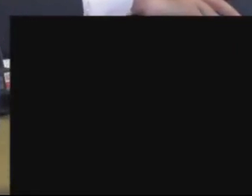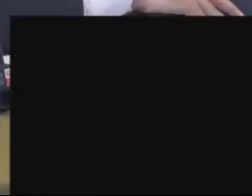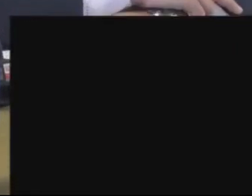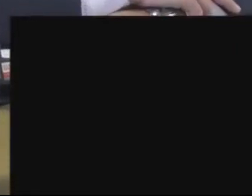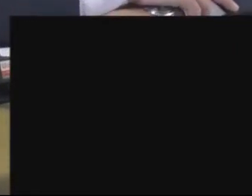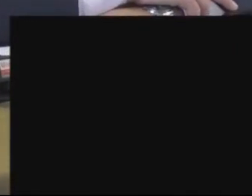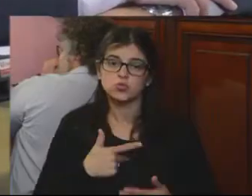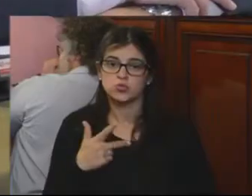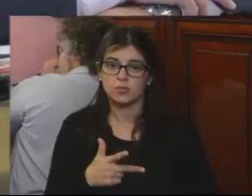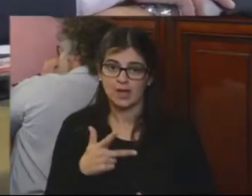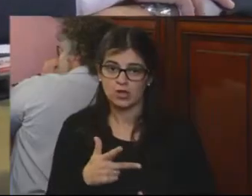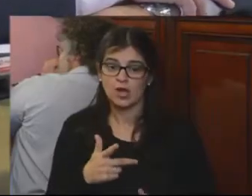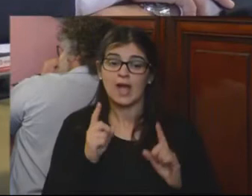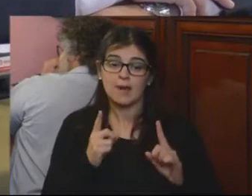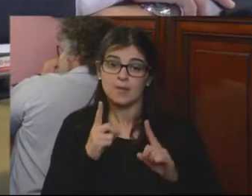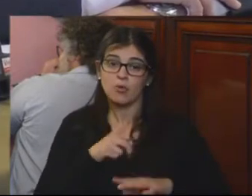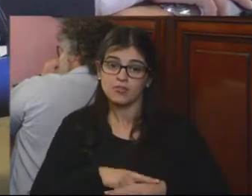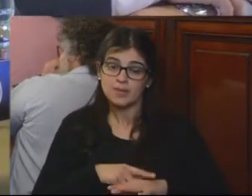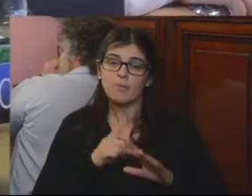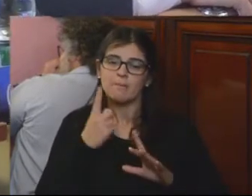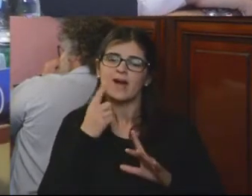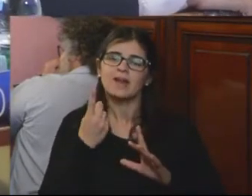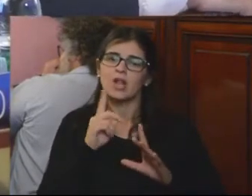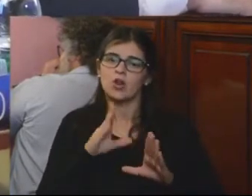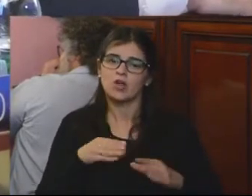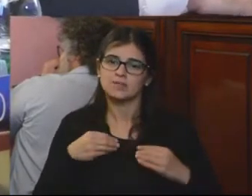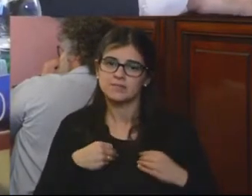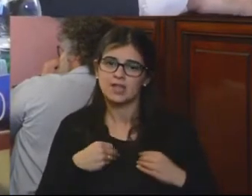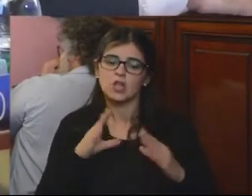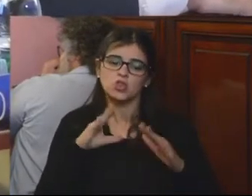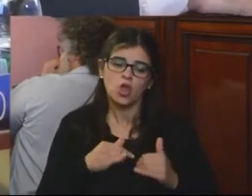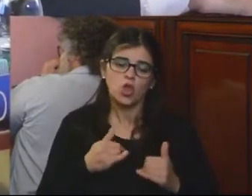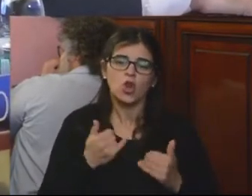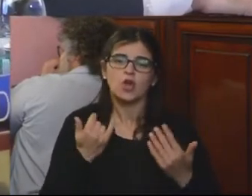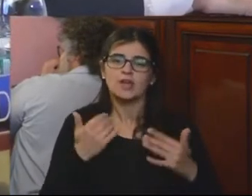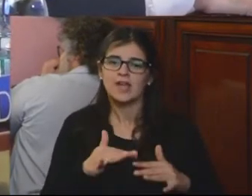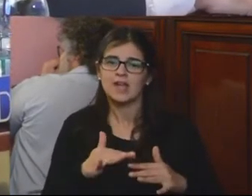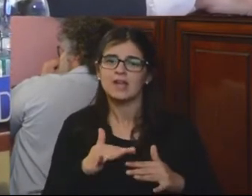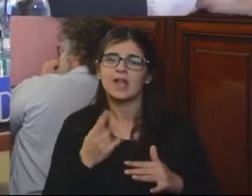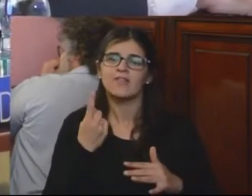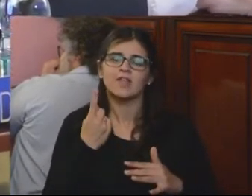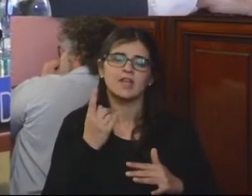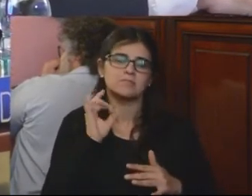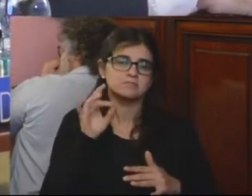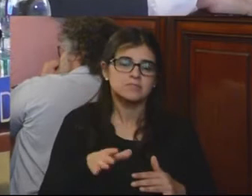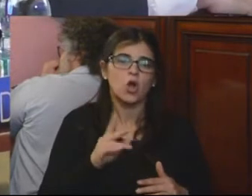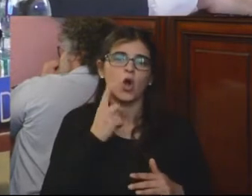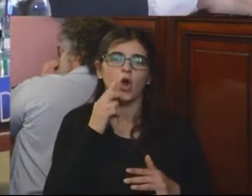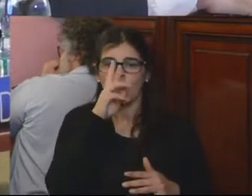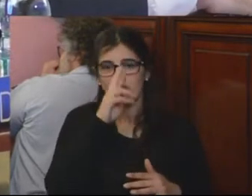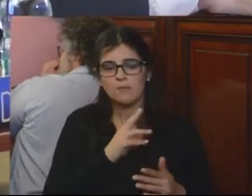humanos y al mismo tiempo para rechazar todas malintencionada imputación de indiferencia negacionismo y